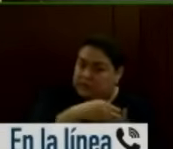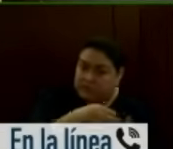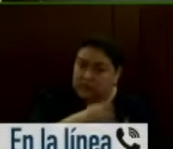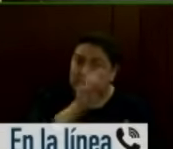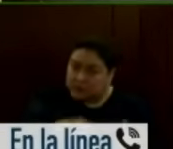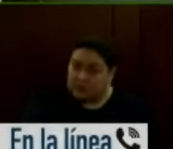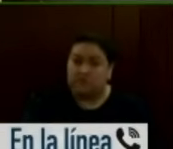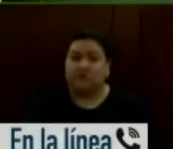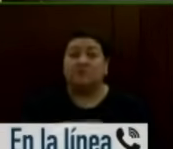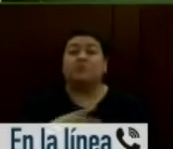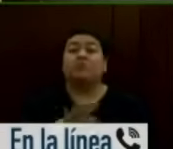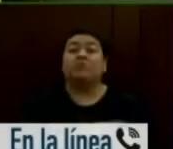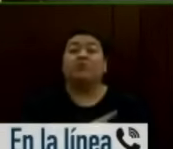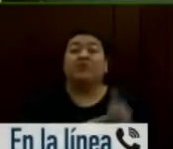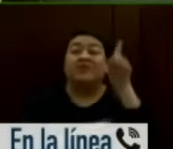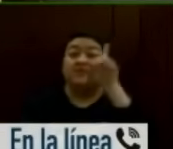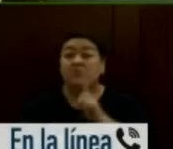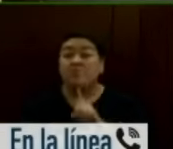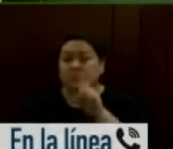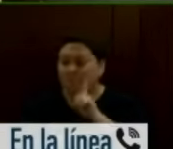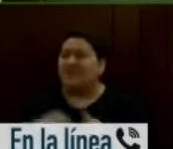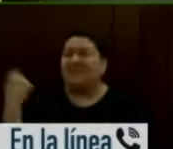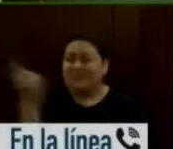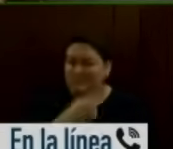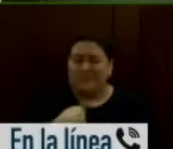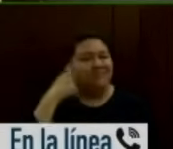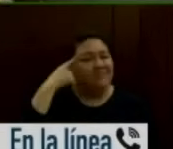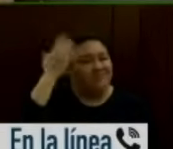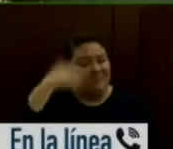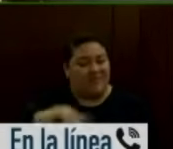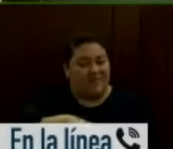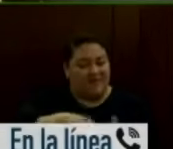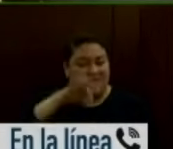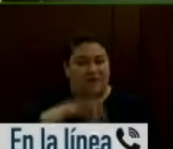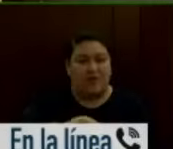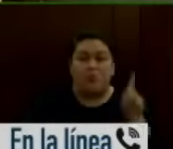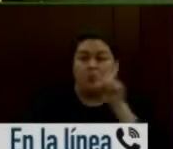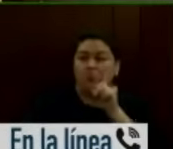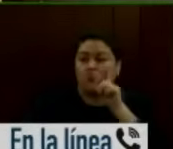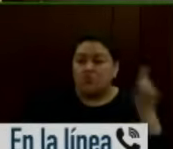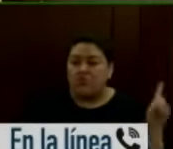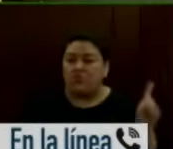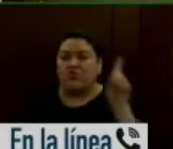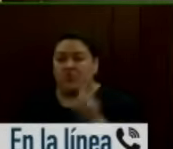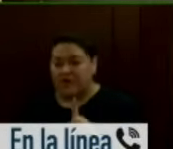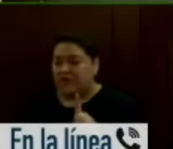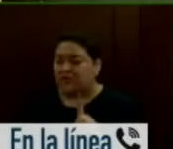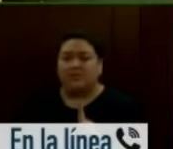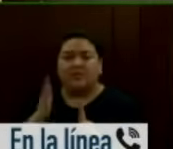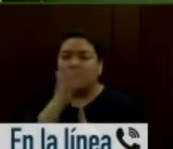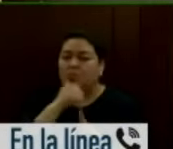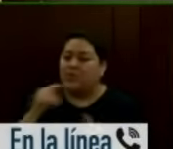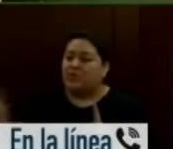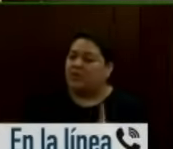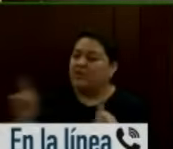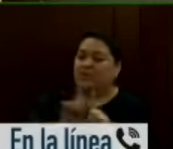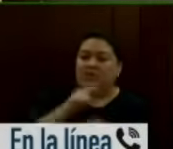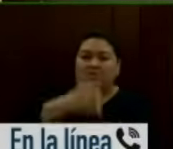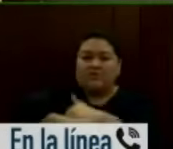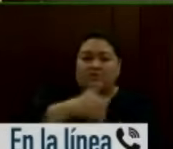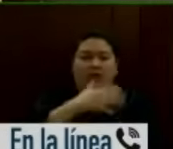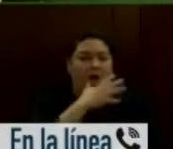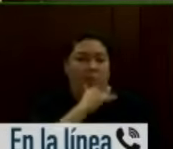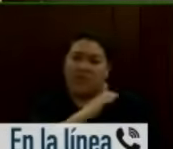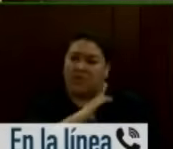tenido en otros países, le digo Colombia, que una buena parte de los senadores respondían al crimen organizado. Imagine